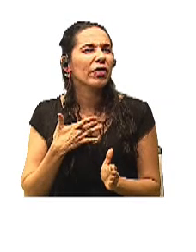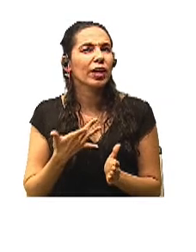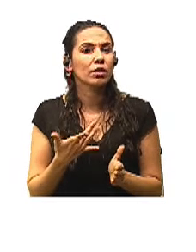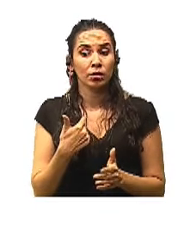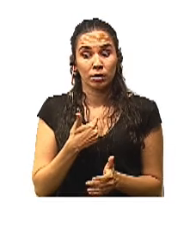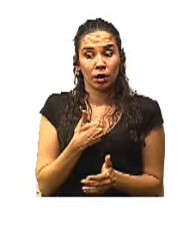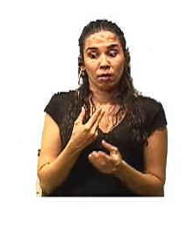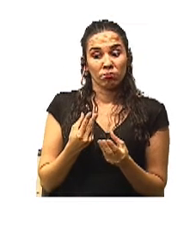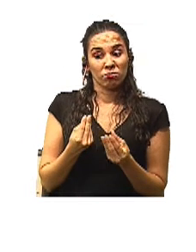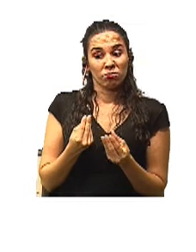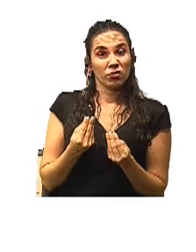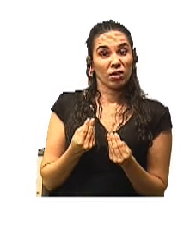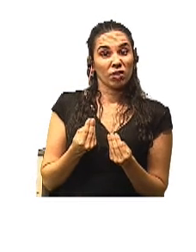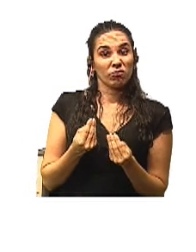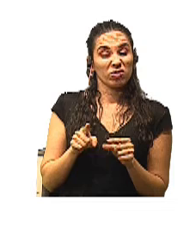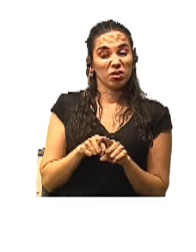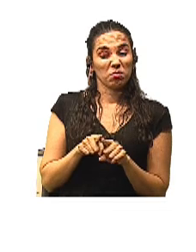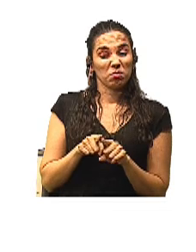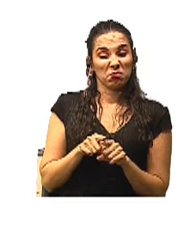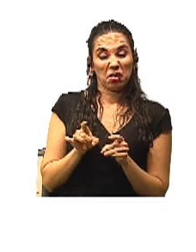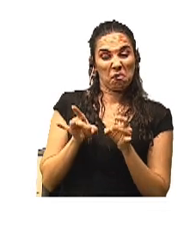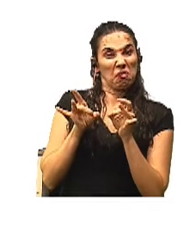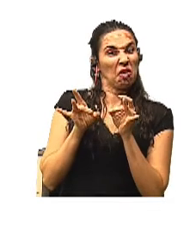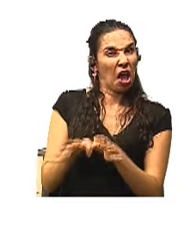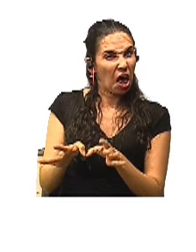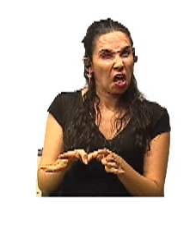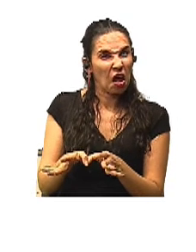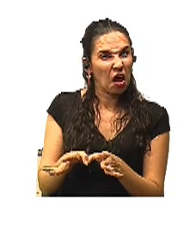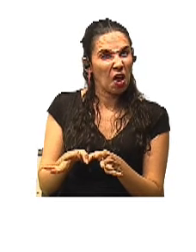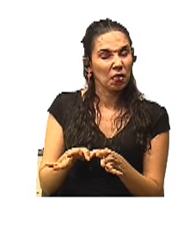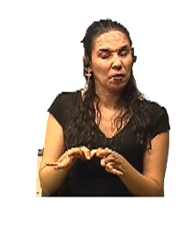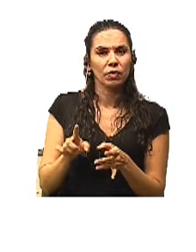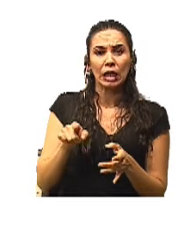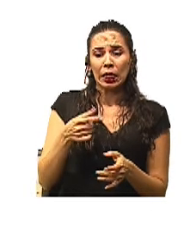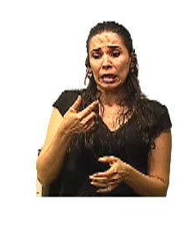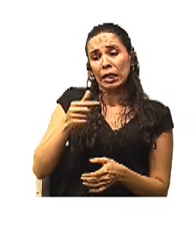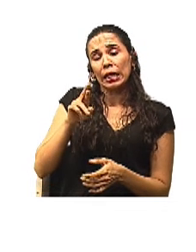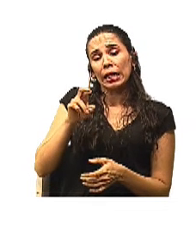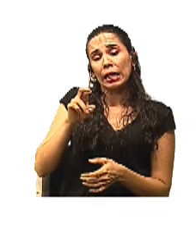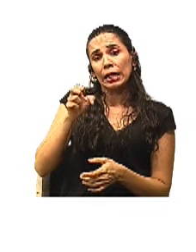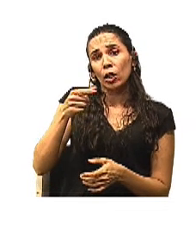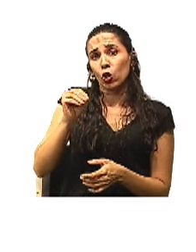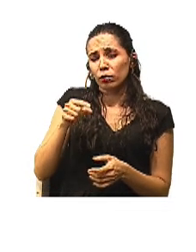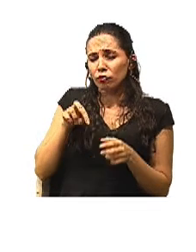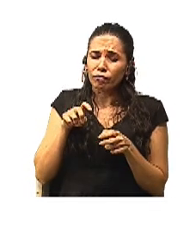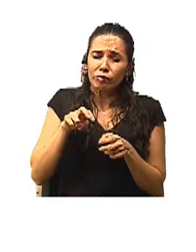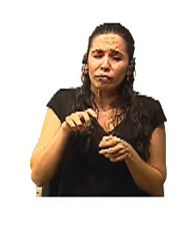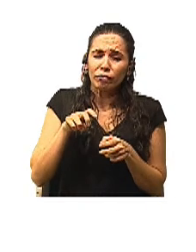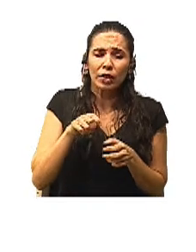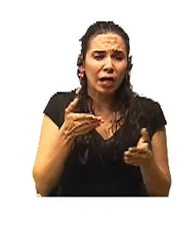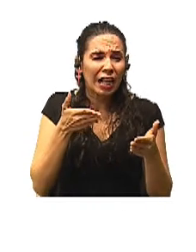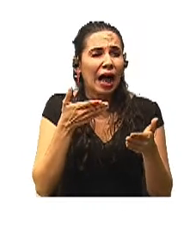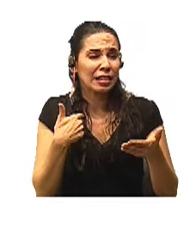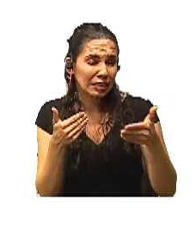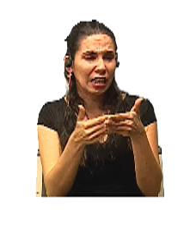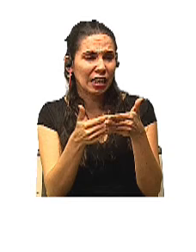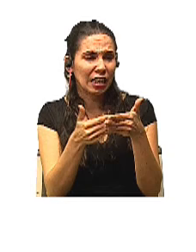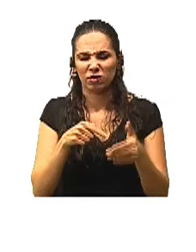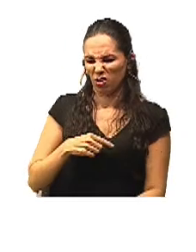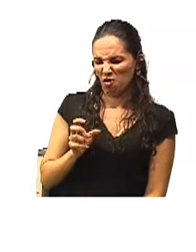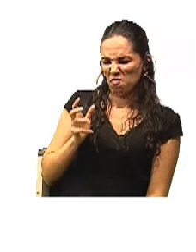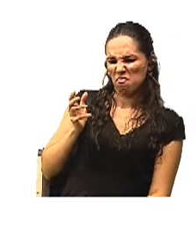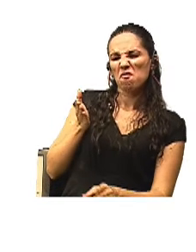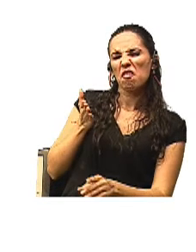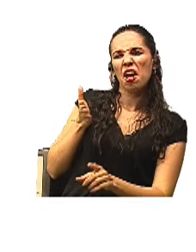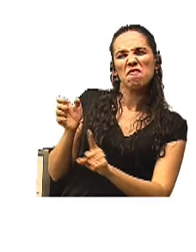miedo y un poco de repulsión. Entonces, cada vez que Gregorio se le acerca, es agresivo con él. Por otro